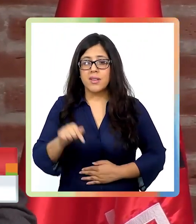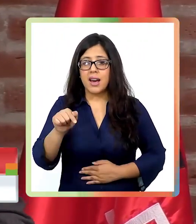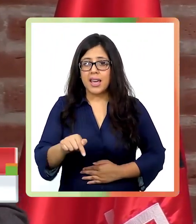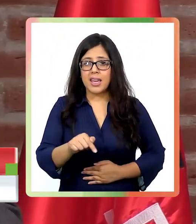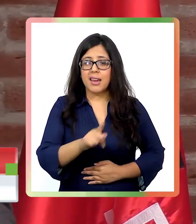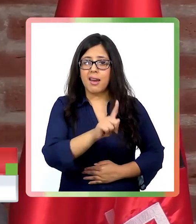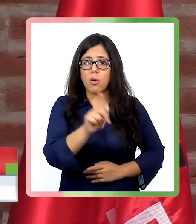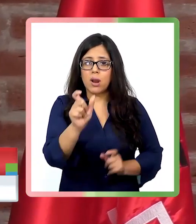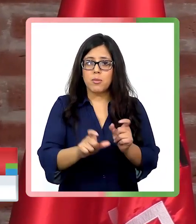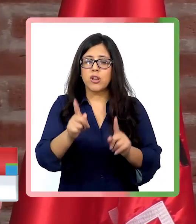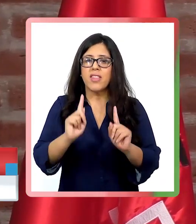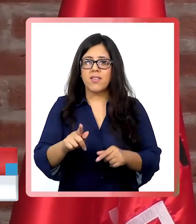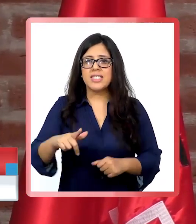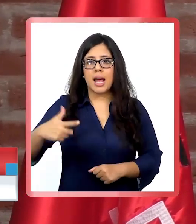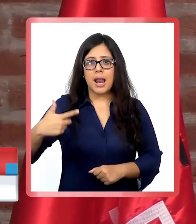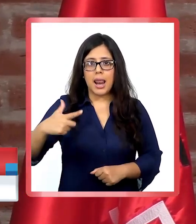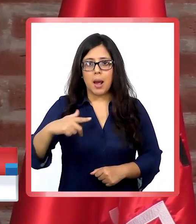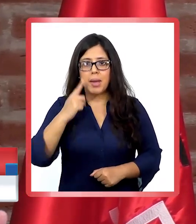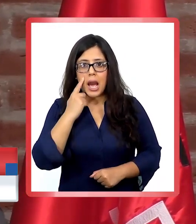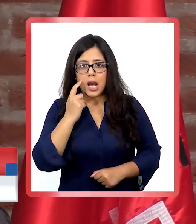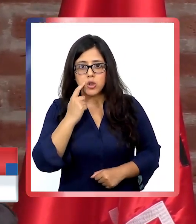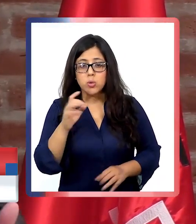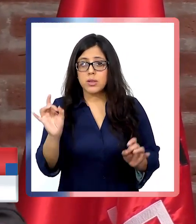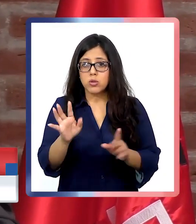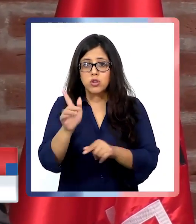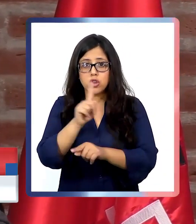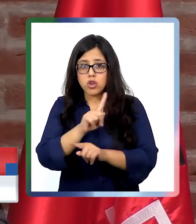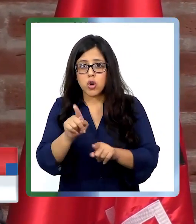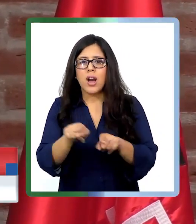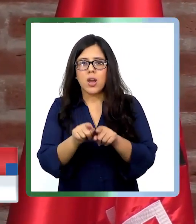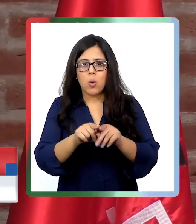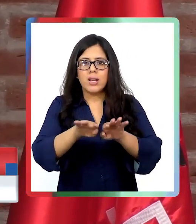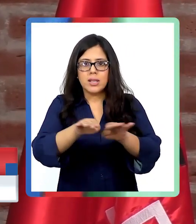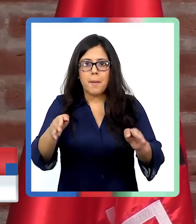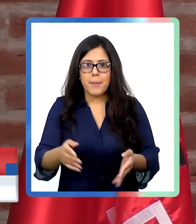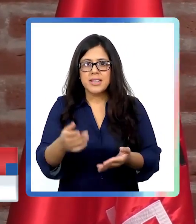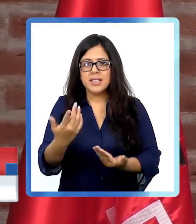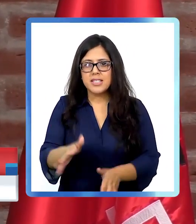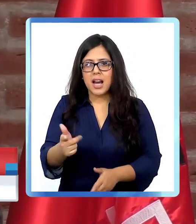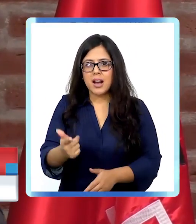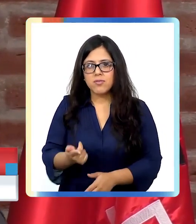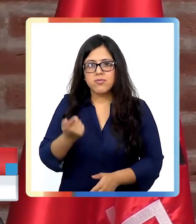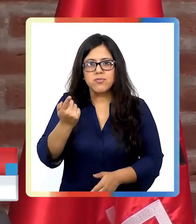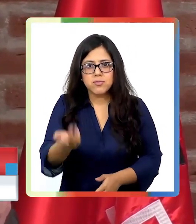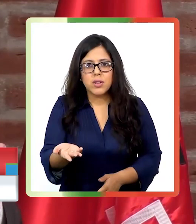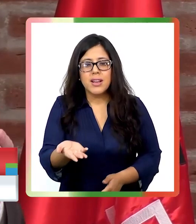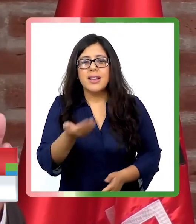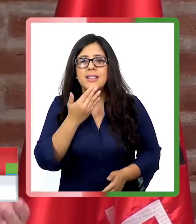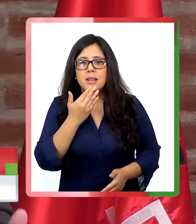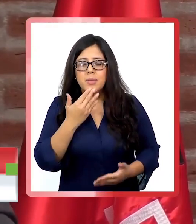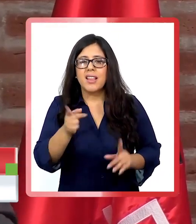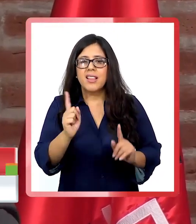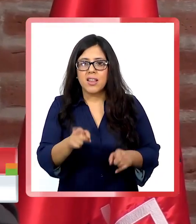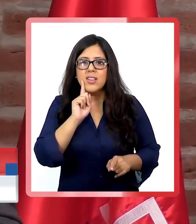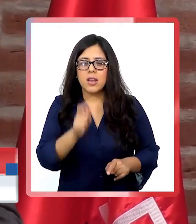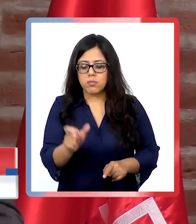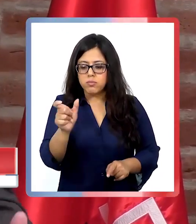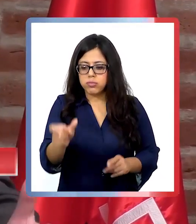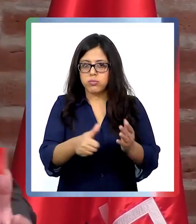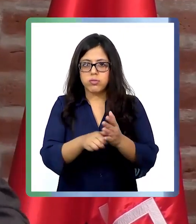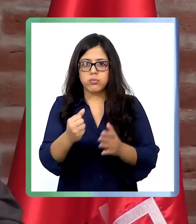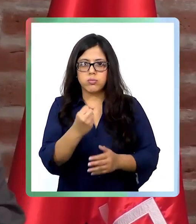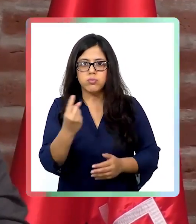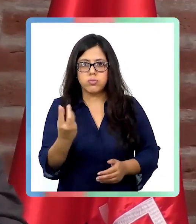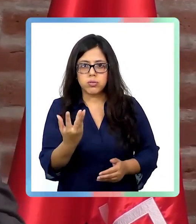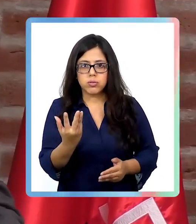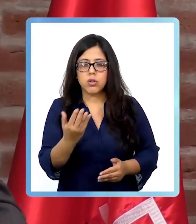pasta azul. En caso contrario, la mesa le va a proporcionar uno sanitizado. Además, debe llevar la cédula de identidad